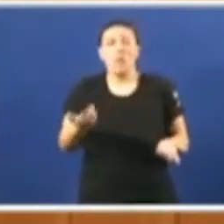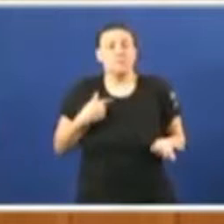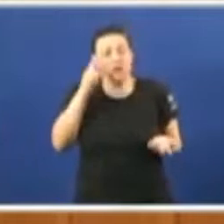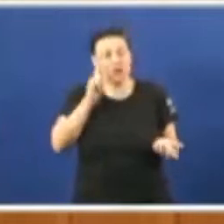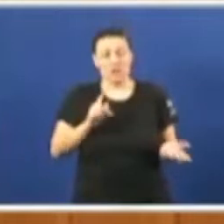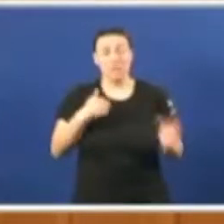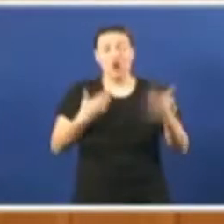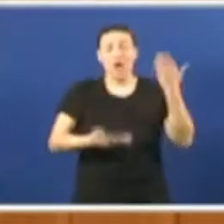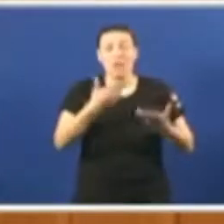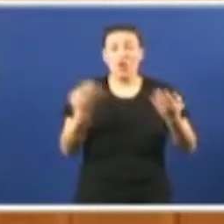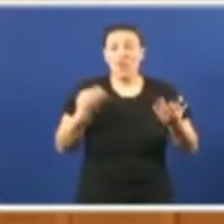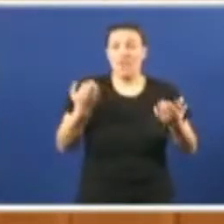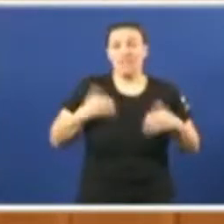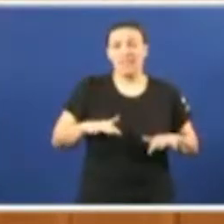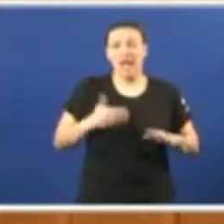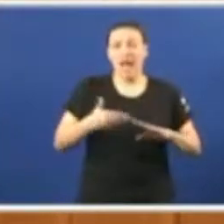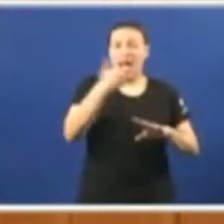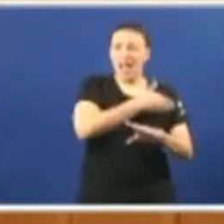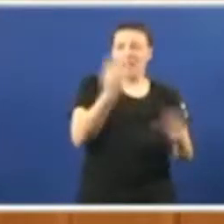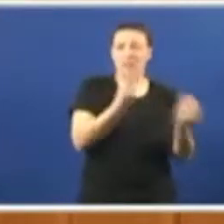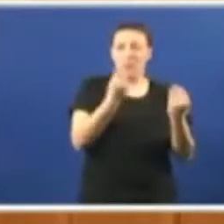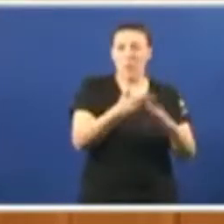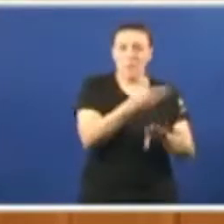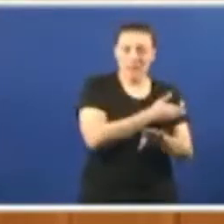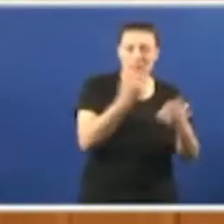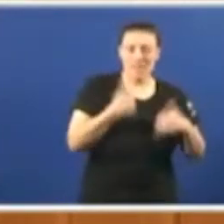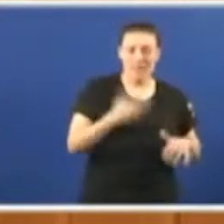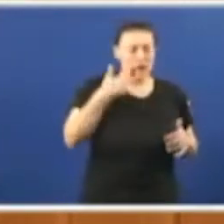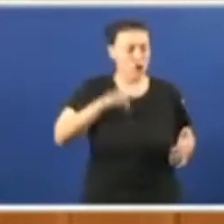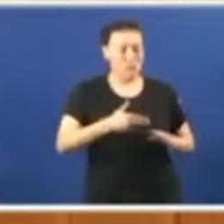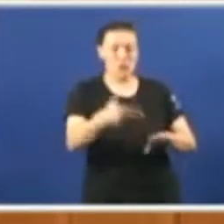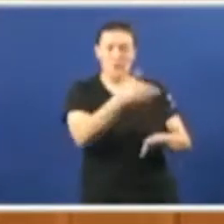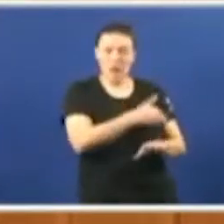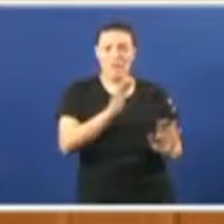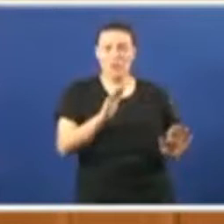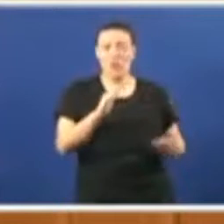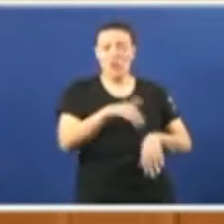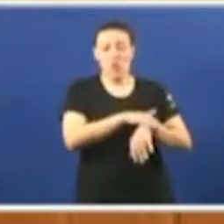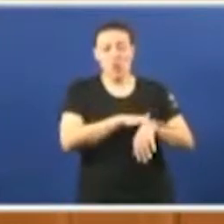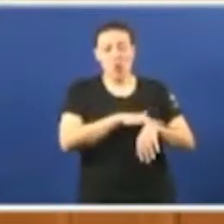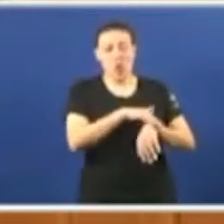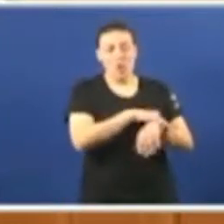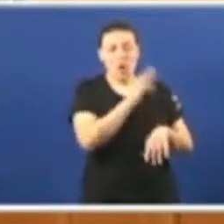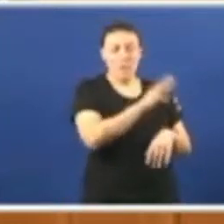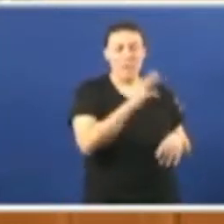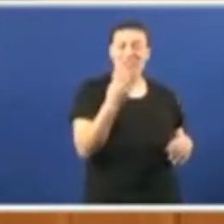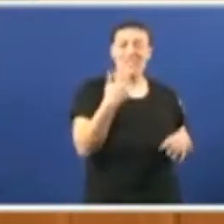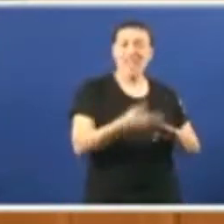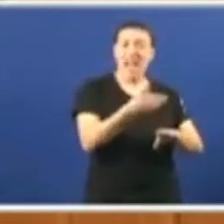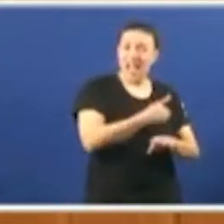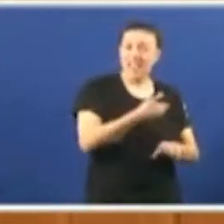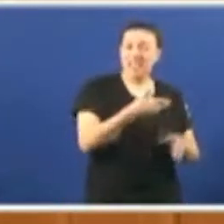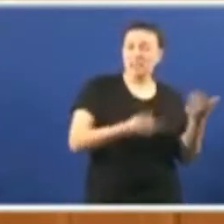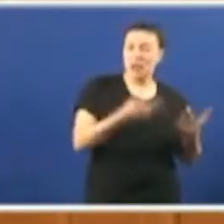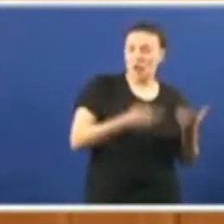esta avaliación deberá partir dunha afirmación previa, dun recoñecemento previo pola banda do Goberno do Partido Popular. Este plan que agora